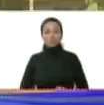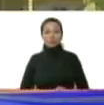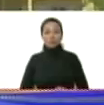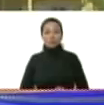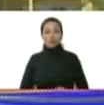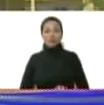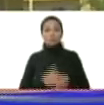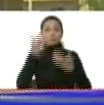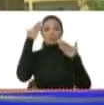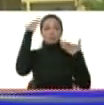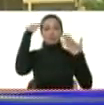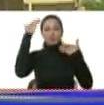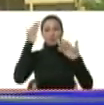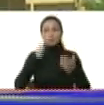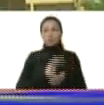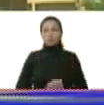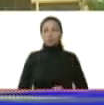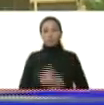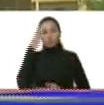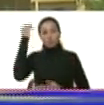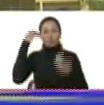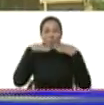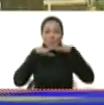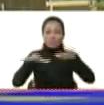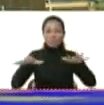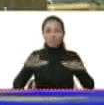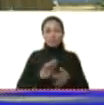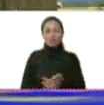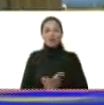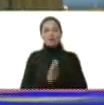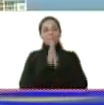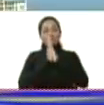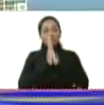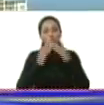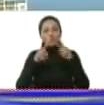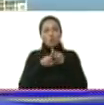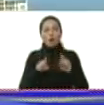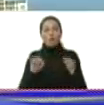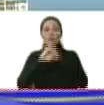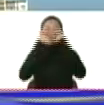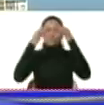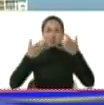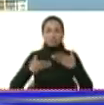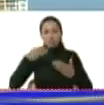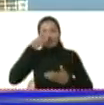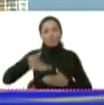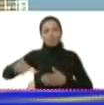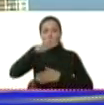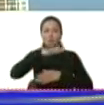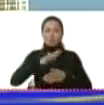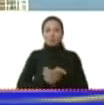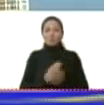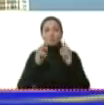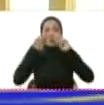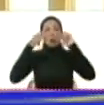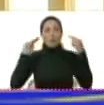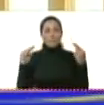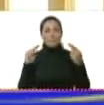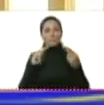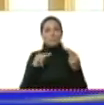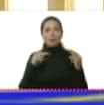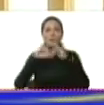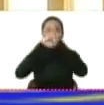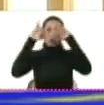Mi saludo, que Dios los bendiga. Mis oraciones por la felicidad del pueblo, por la paz, por